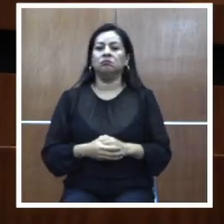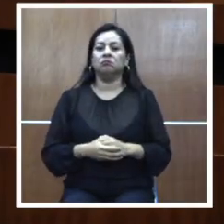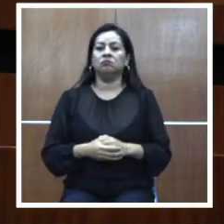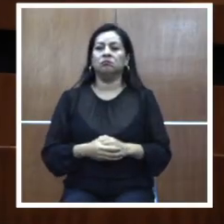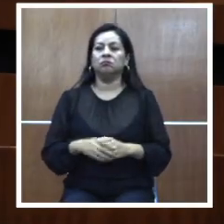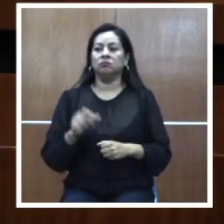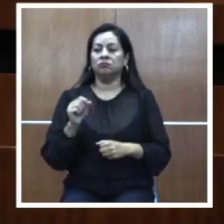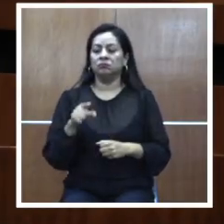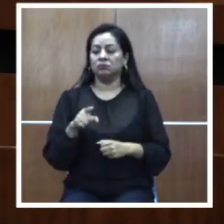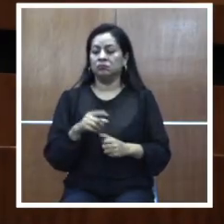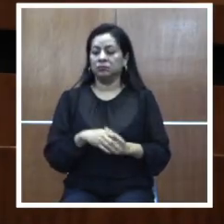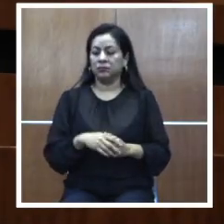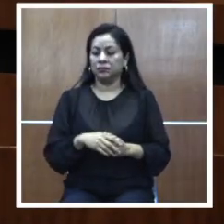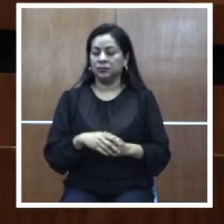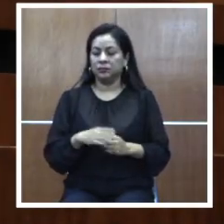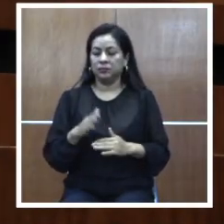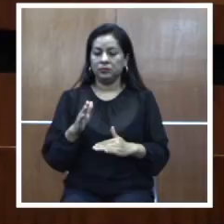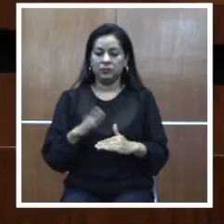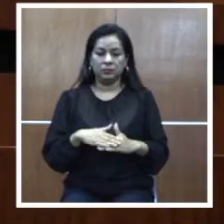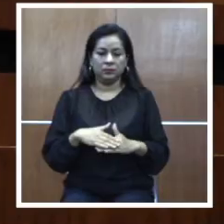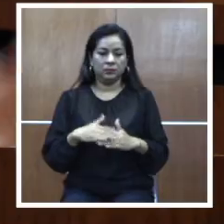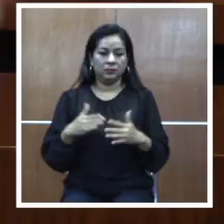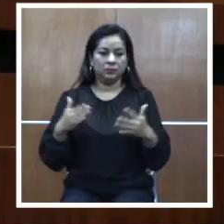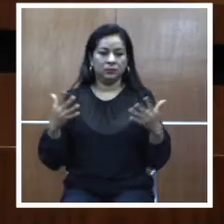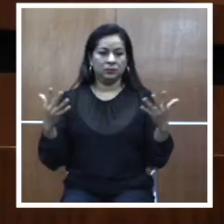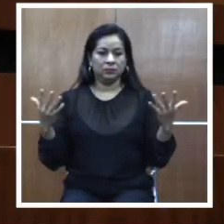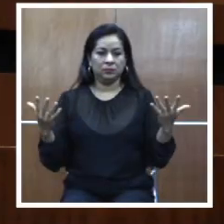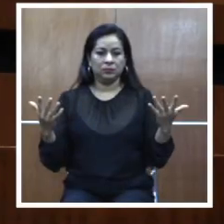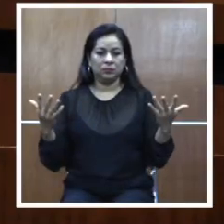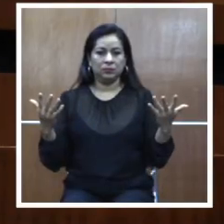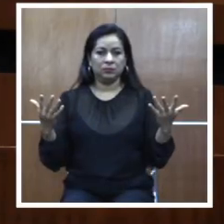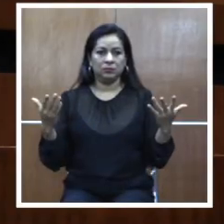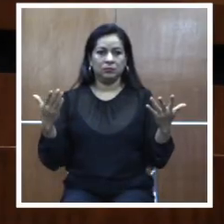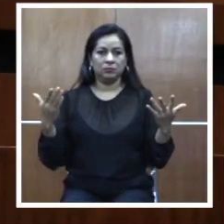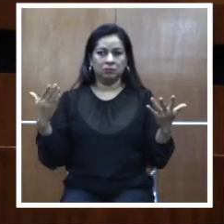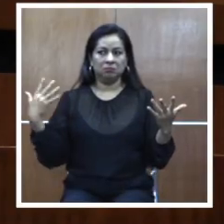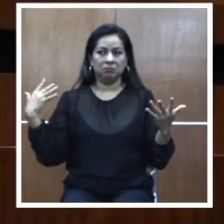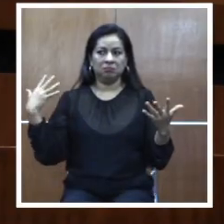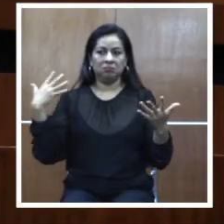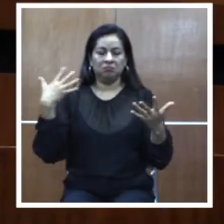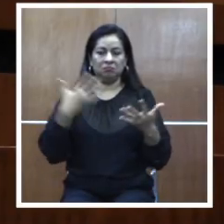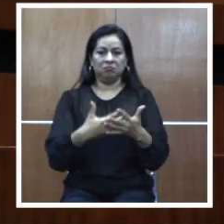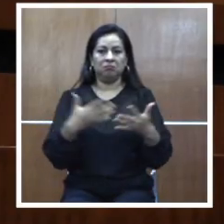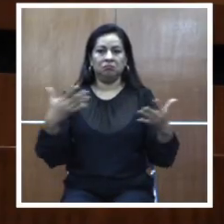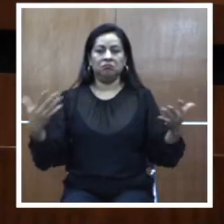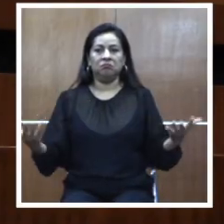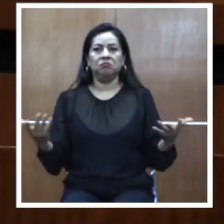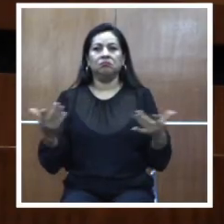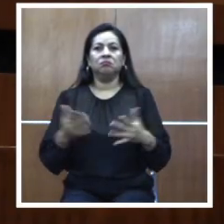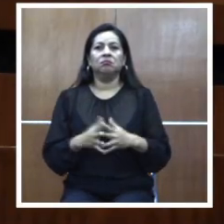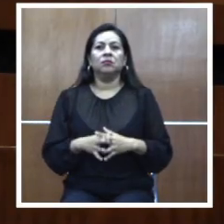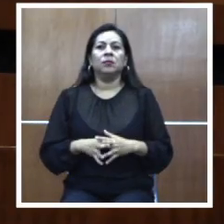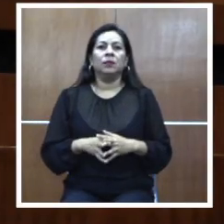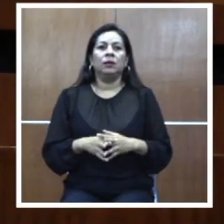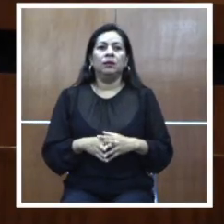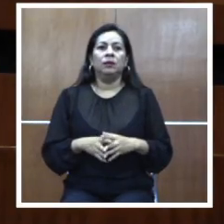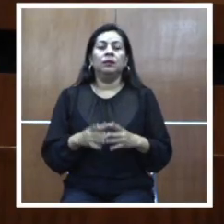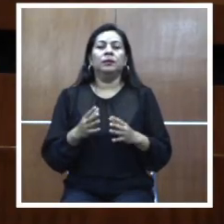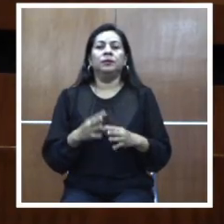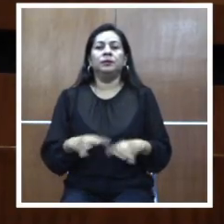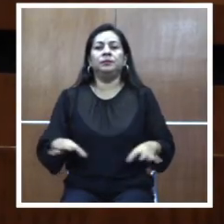Y sobre todo en este periodo, que es un momento